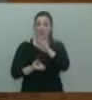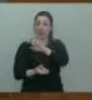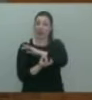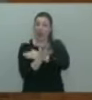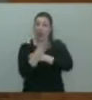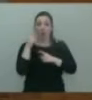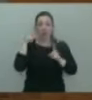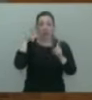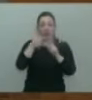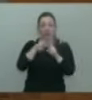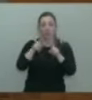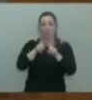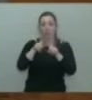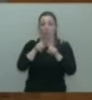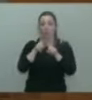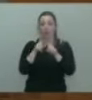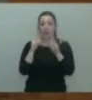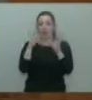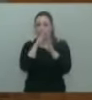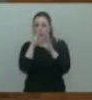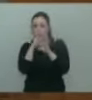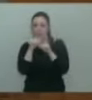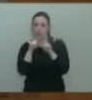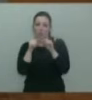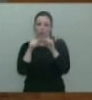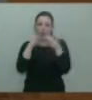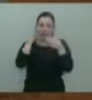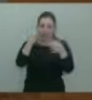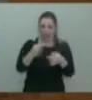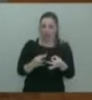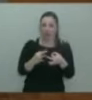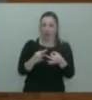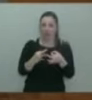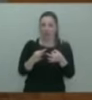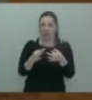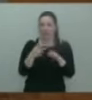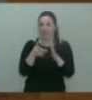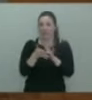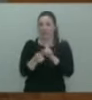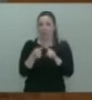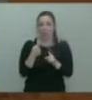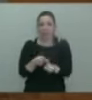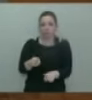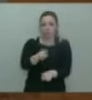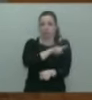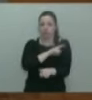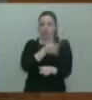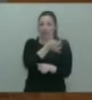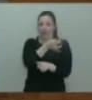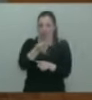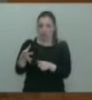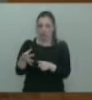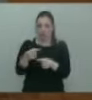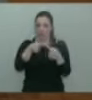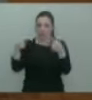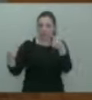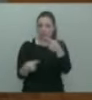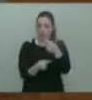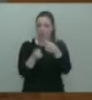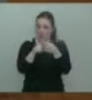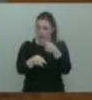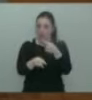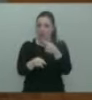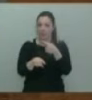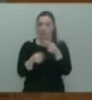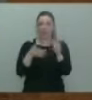difuminar una realidad como era la de el exceso de déficit o de endeudamiento, ahora se quiere mantener también